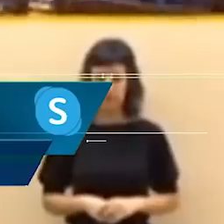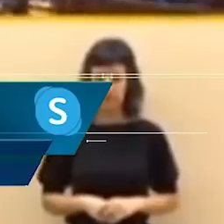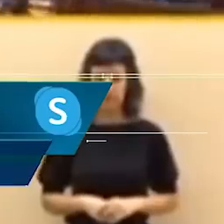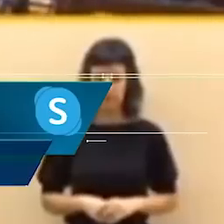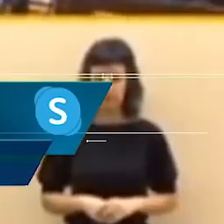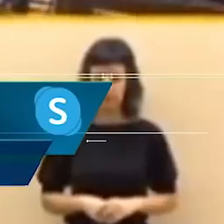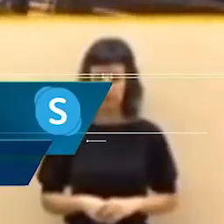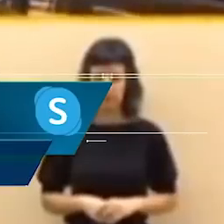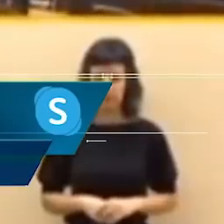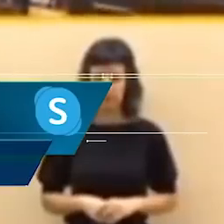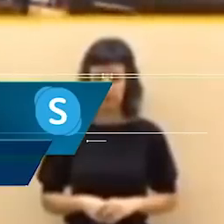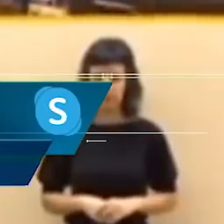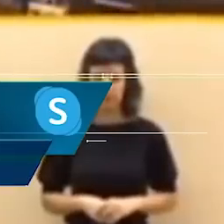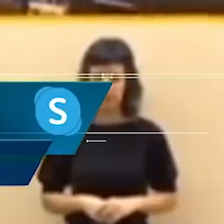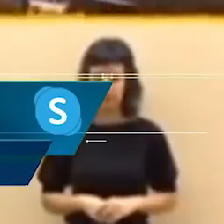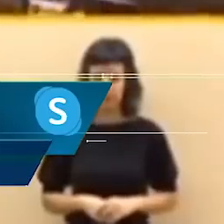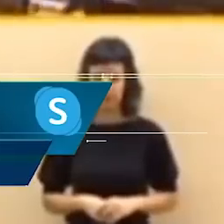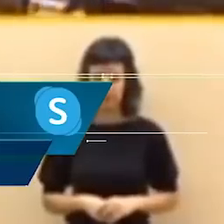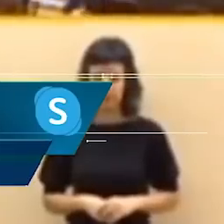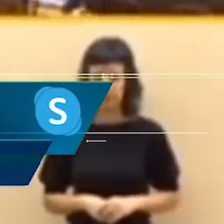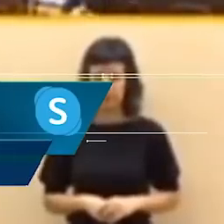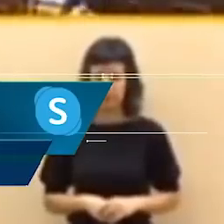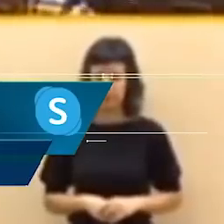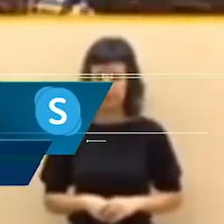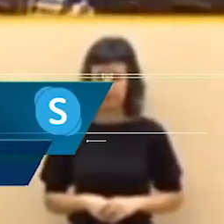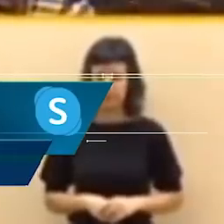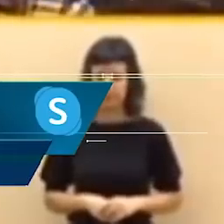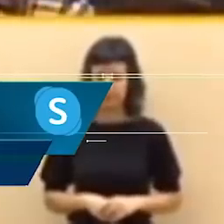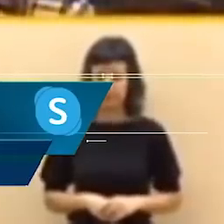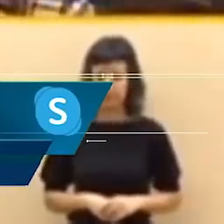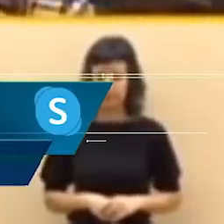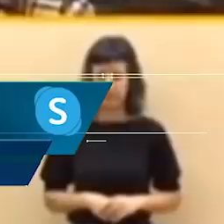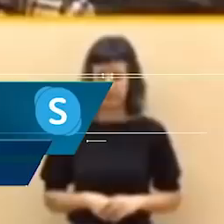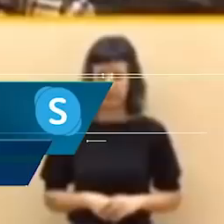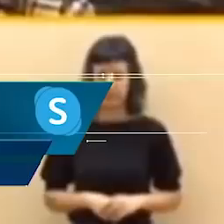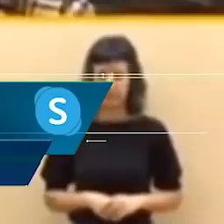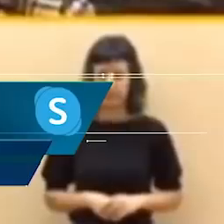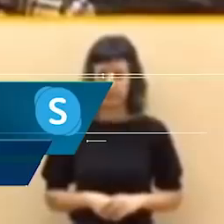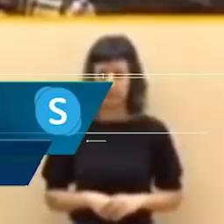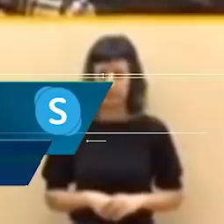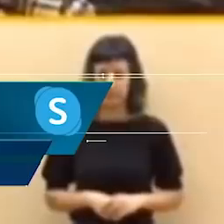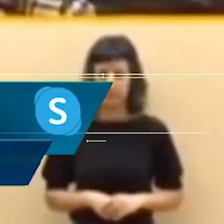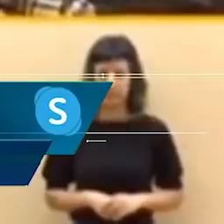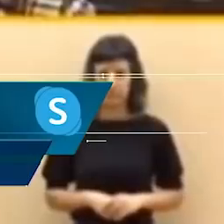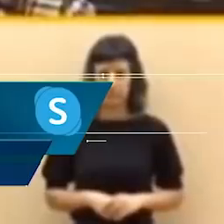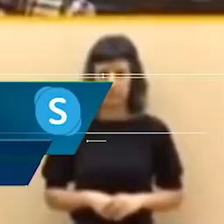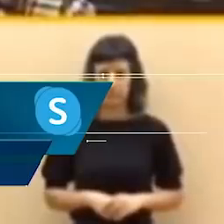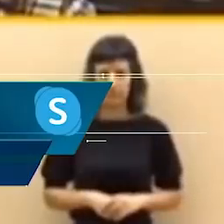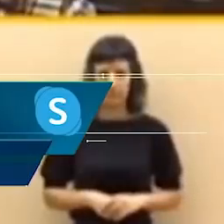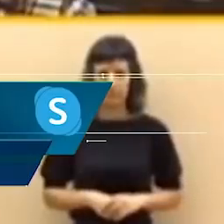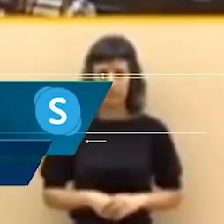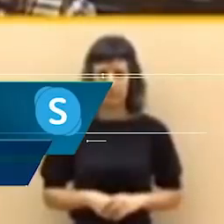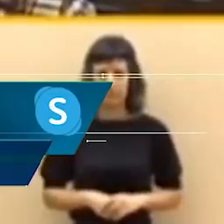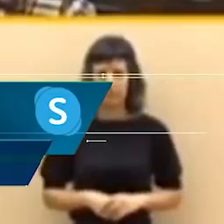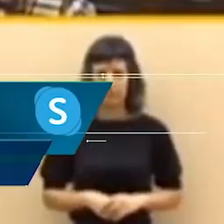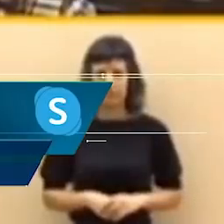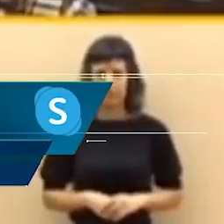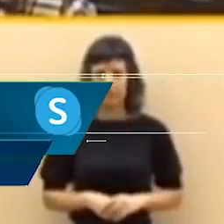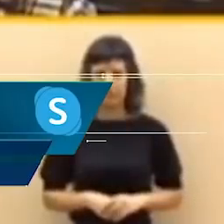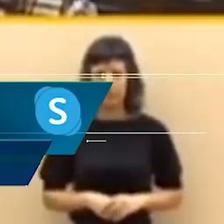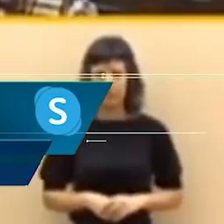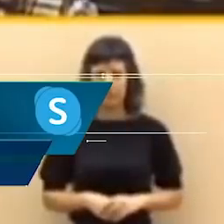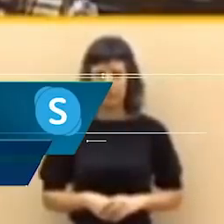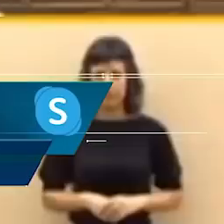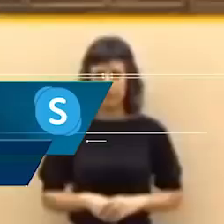que creo que es un poco ingenuo que es en este sentido o sea nosotros no vamos a poner vamos a imponer a abascal